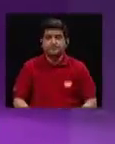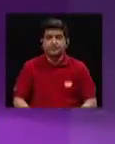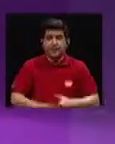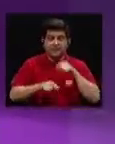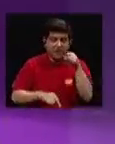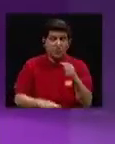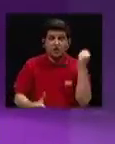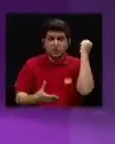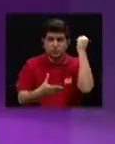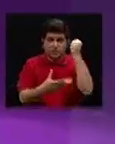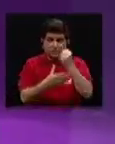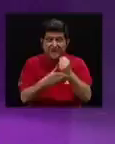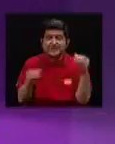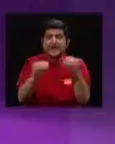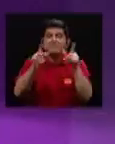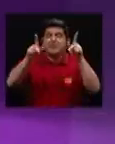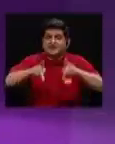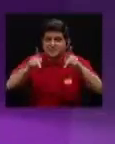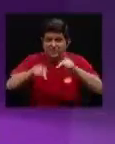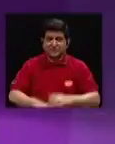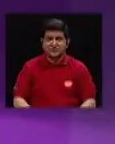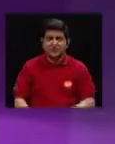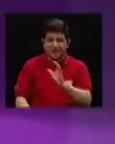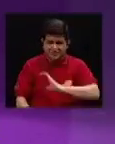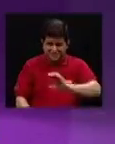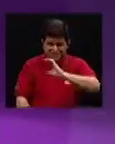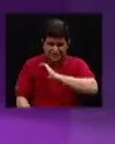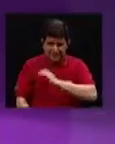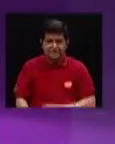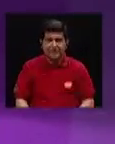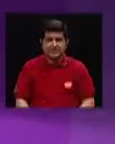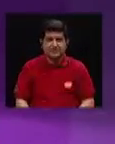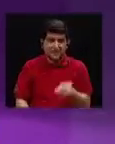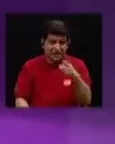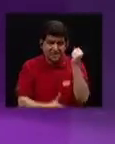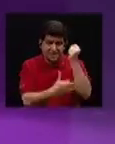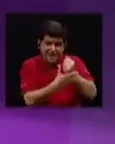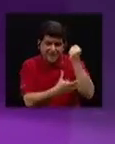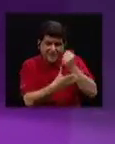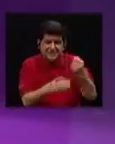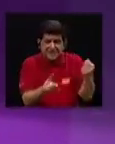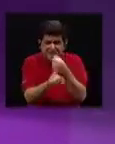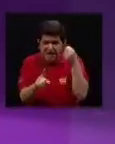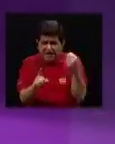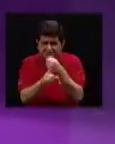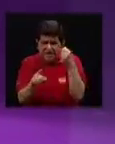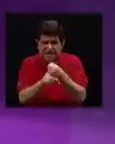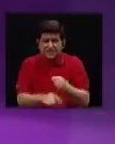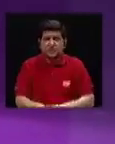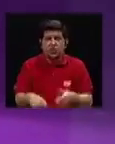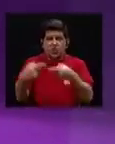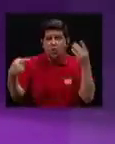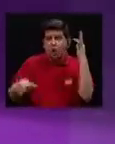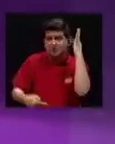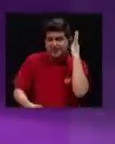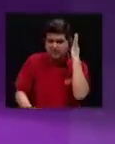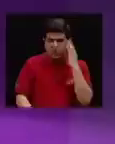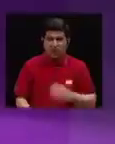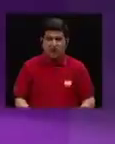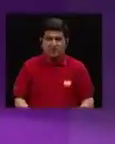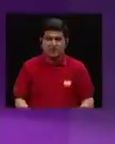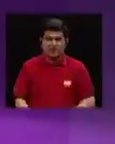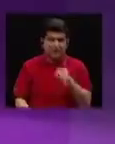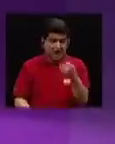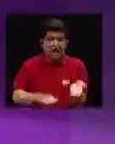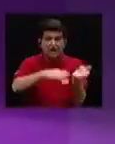matan más O sea la particularidad de los asesinatos de las agresiones letales contra las mujeres es que ellas